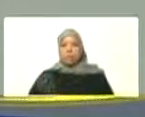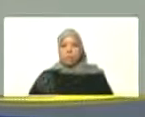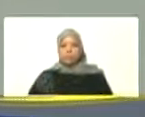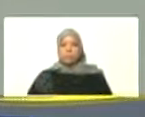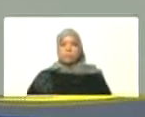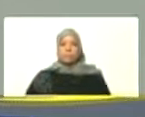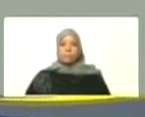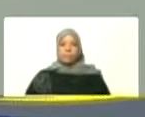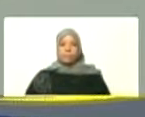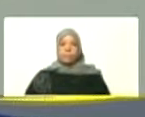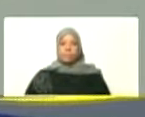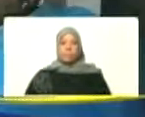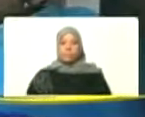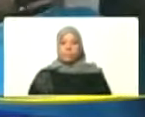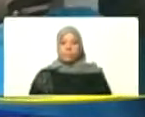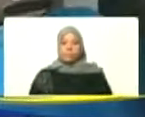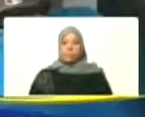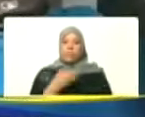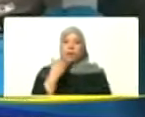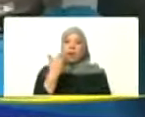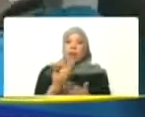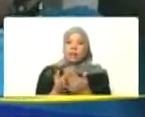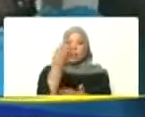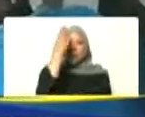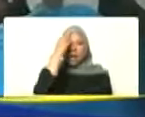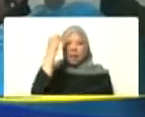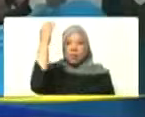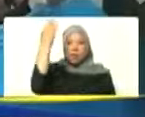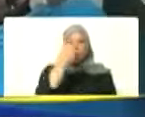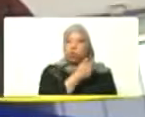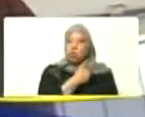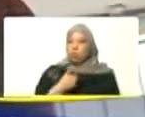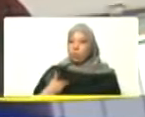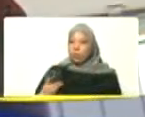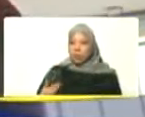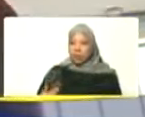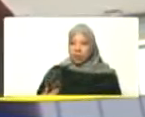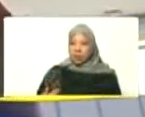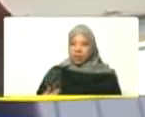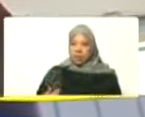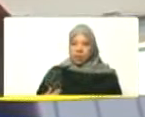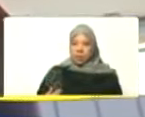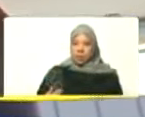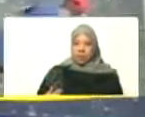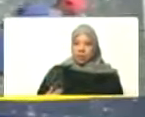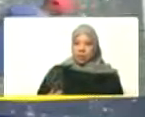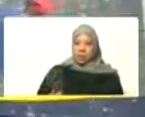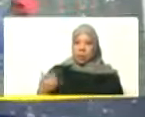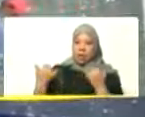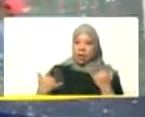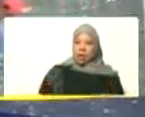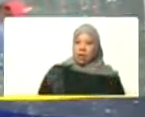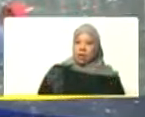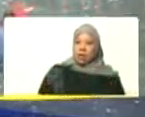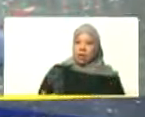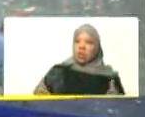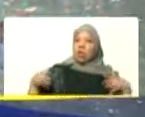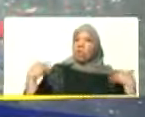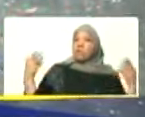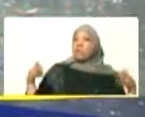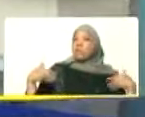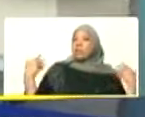está, gracias a Dios, presidente, estamos bastante